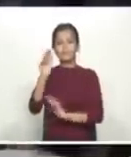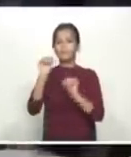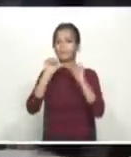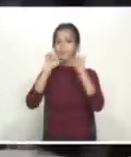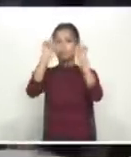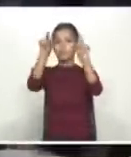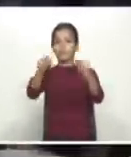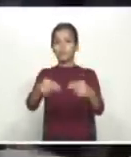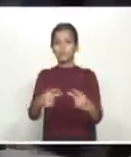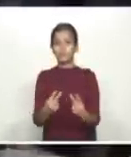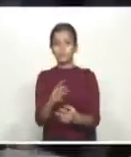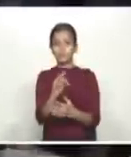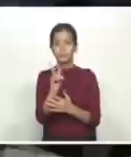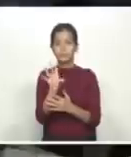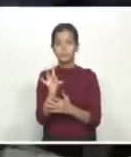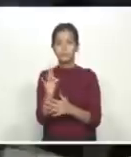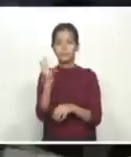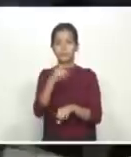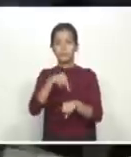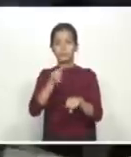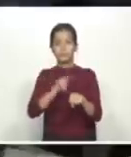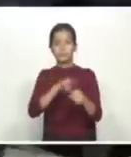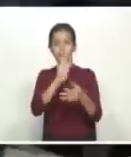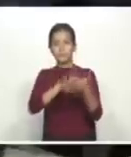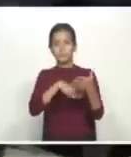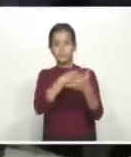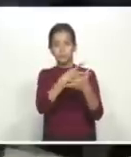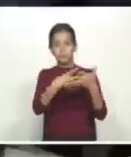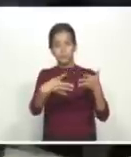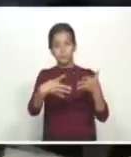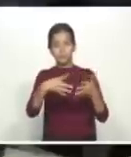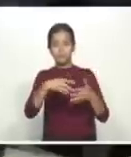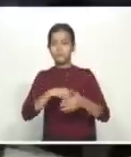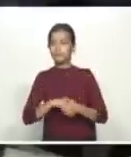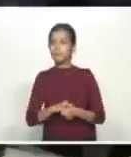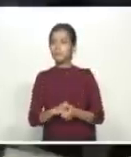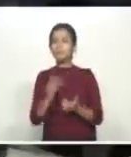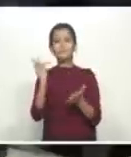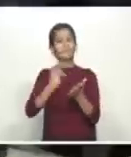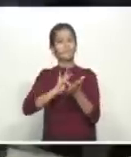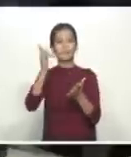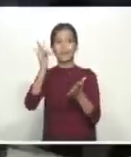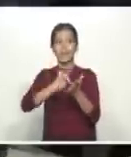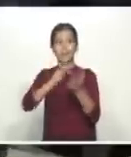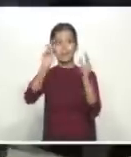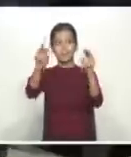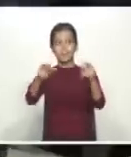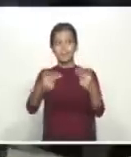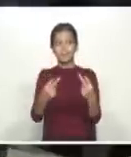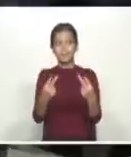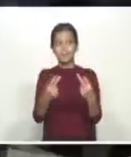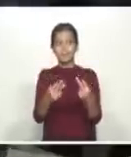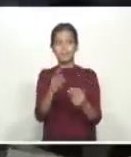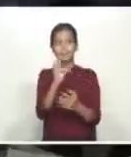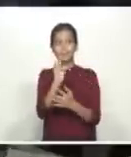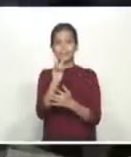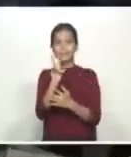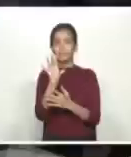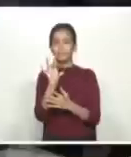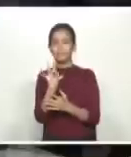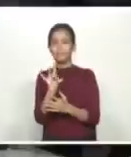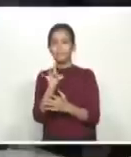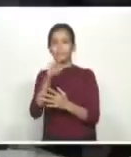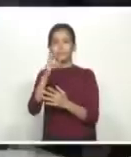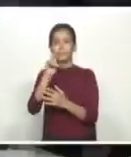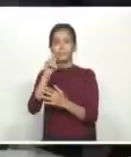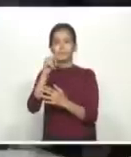programación habitual de Canal 8. Karim, será hasta otra próxima emisión. Hasta otra próxima emisión. Gracias por haber estado con nosotros a través de la señal de Canal 8